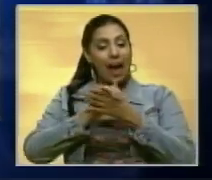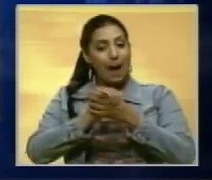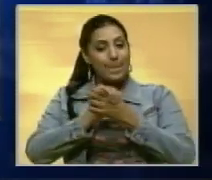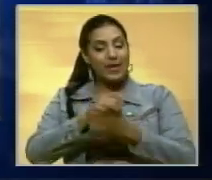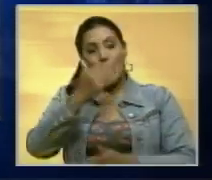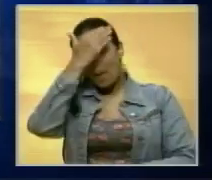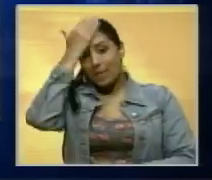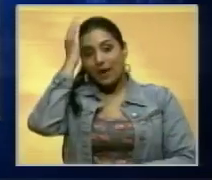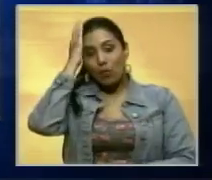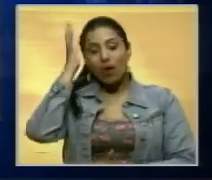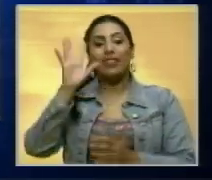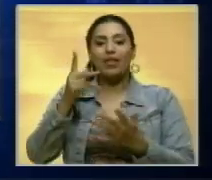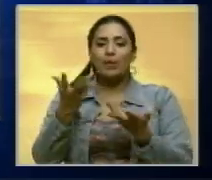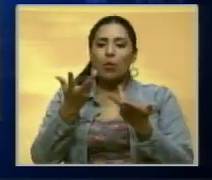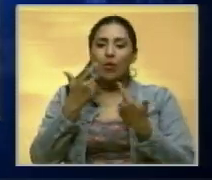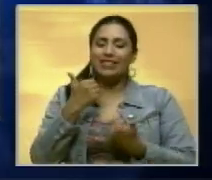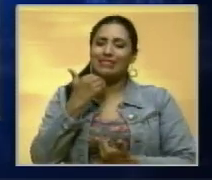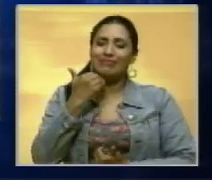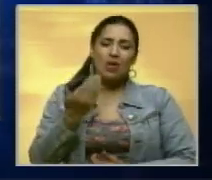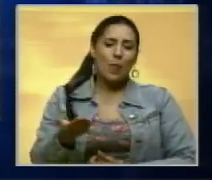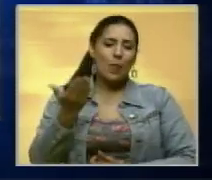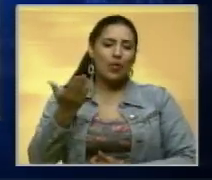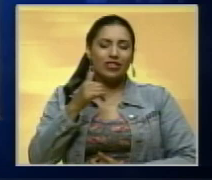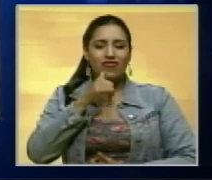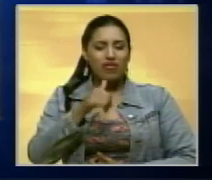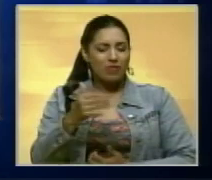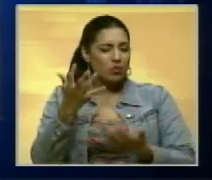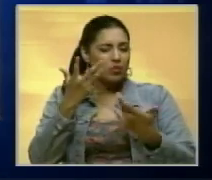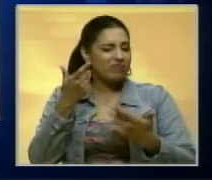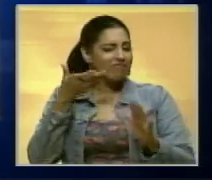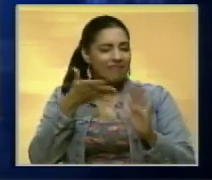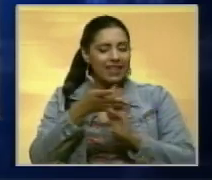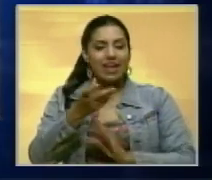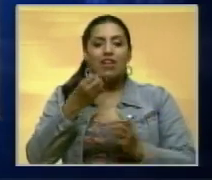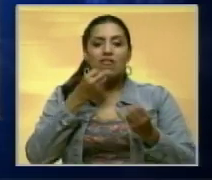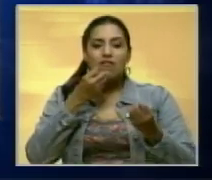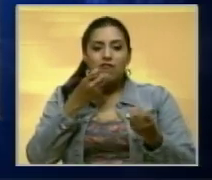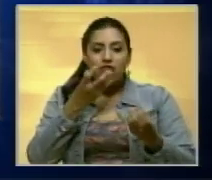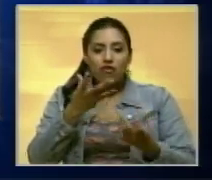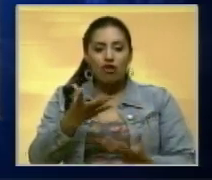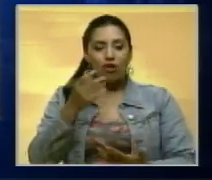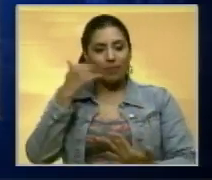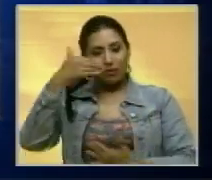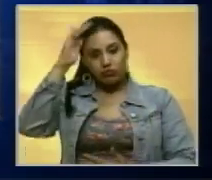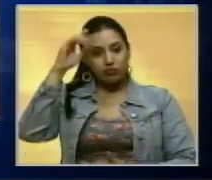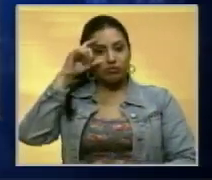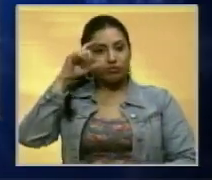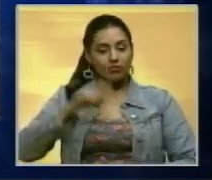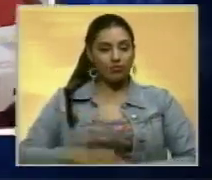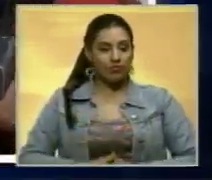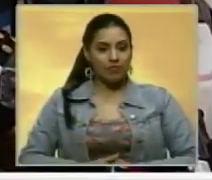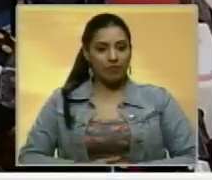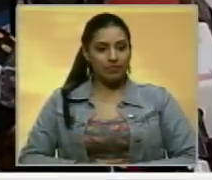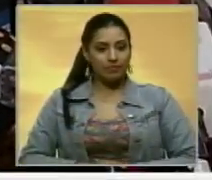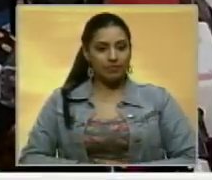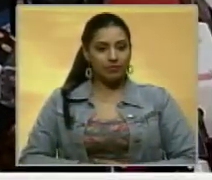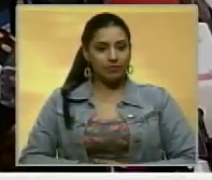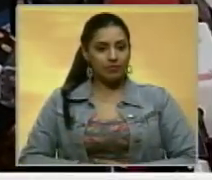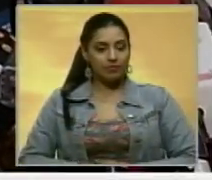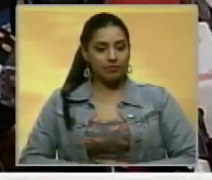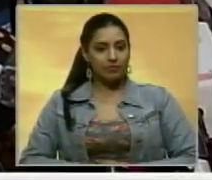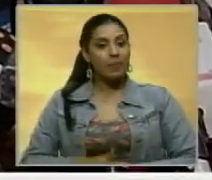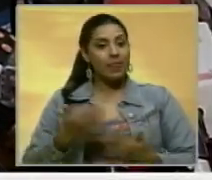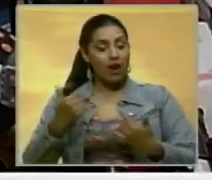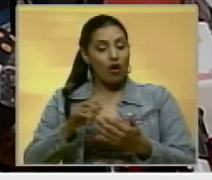compañero Manuel Covela y se genera importante información. Escuchemos declaraciones del presidente del Parlamento, Henry Ramos. Problemas de carácter instrumental